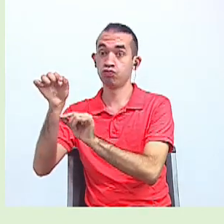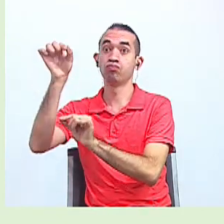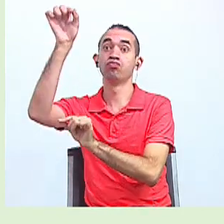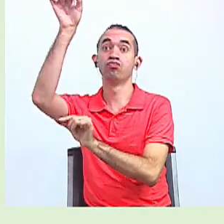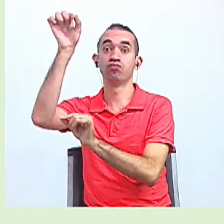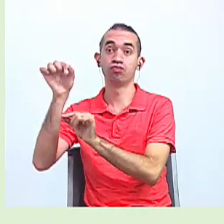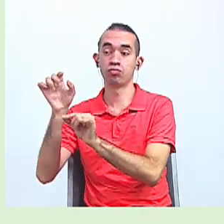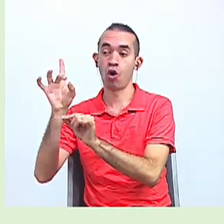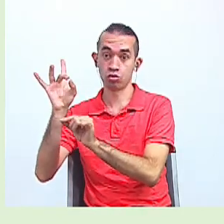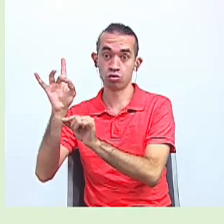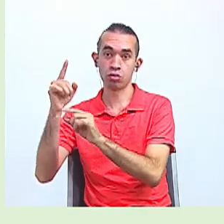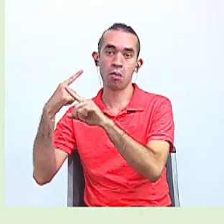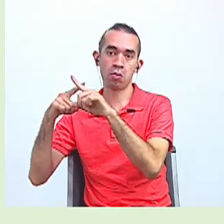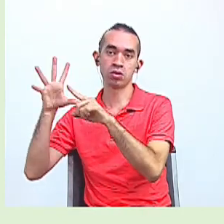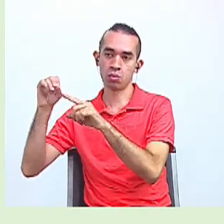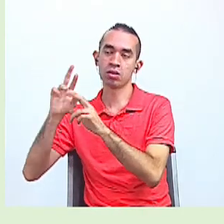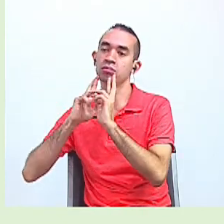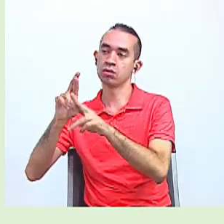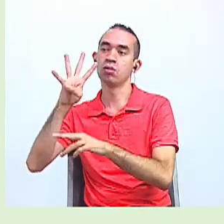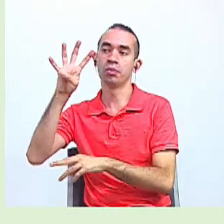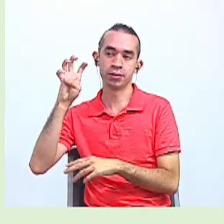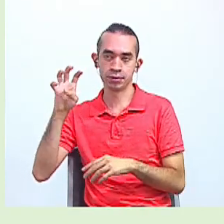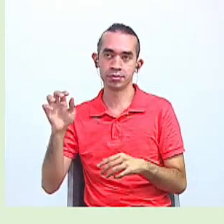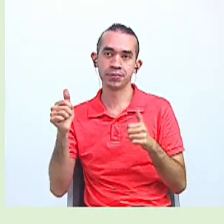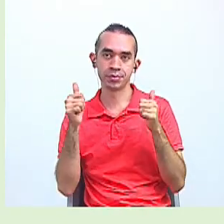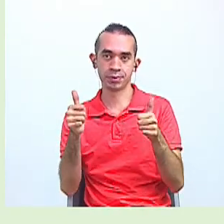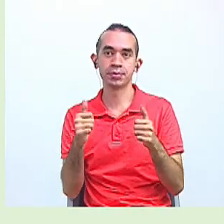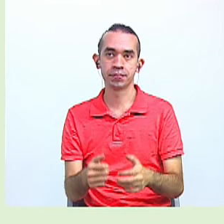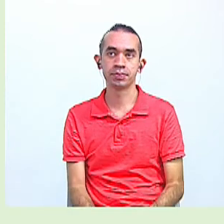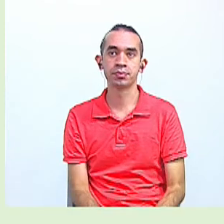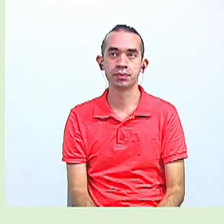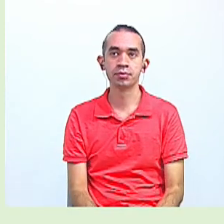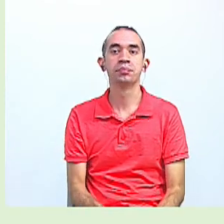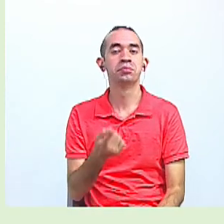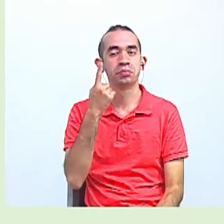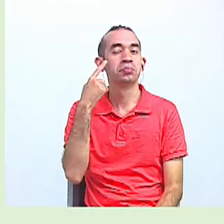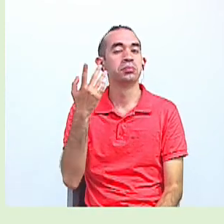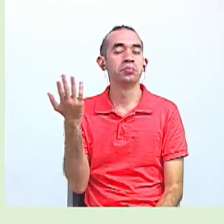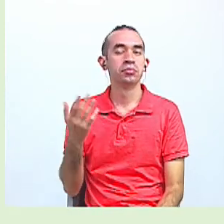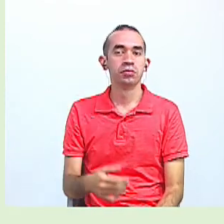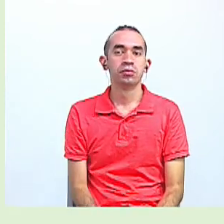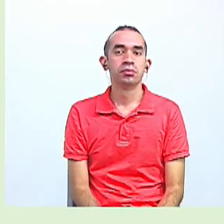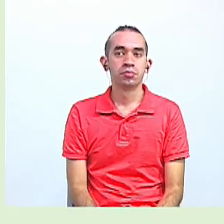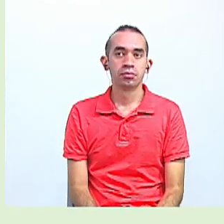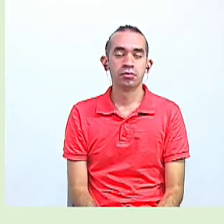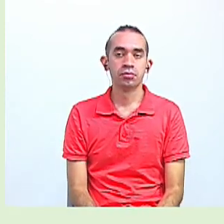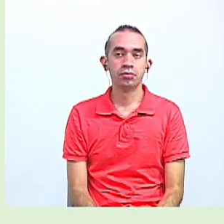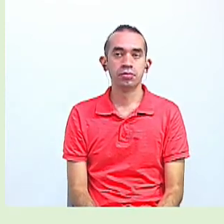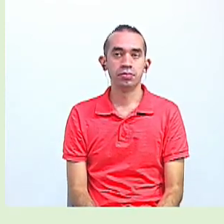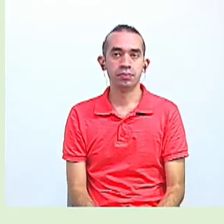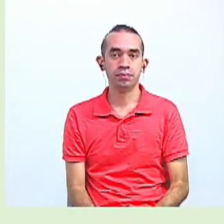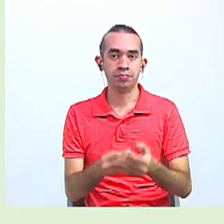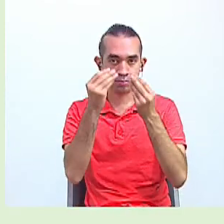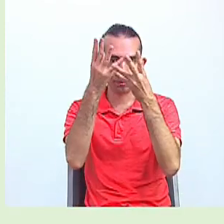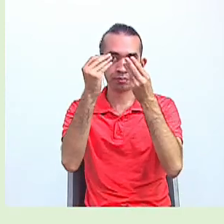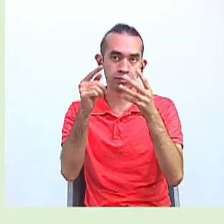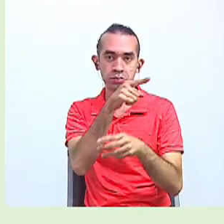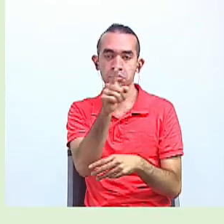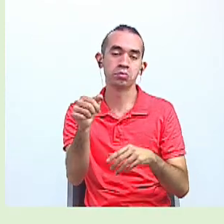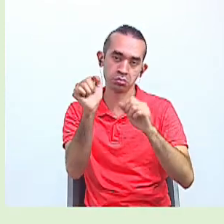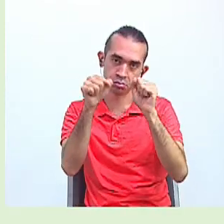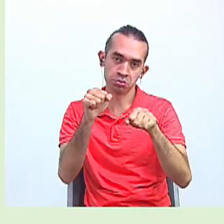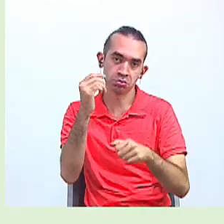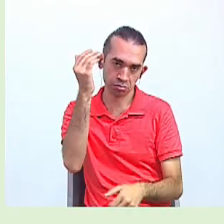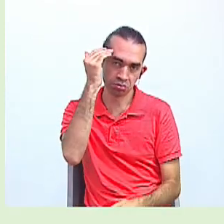verticales? Excelente, también 400. Muy bien, vamos a continuar. Con estos datos ya ustedes probablemente